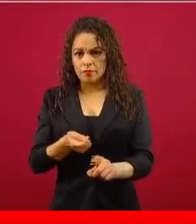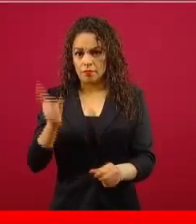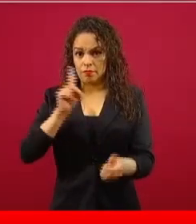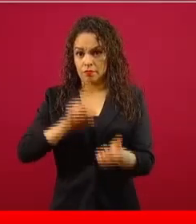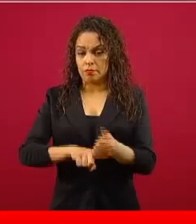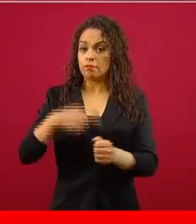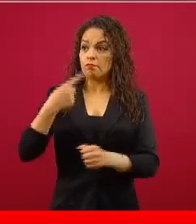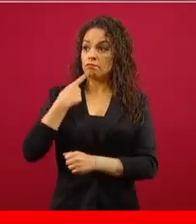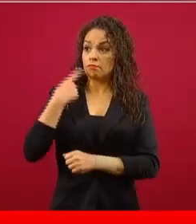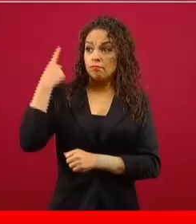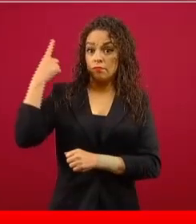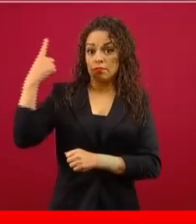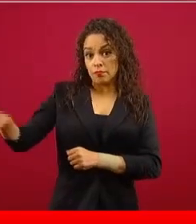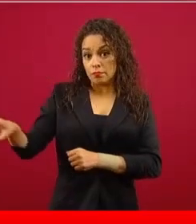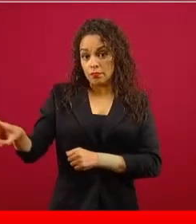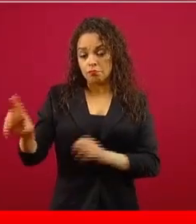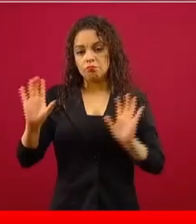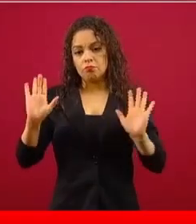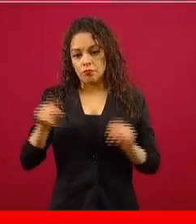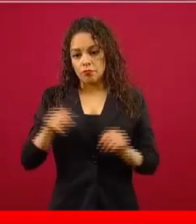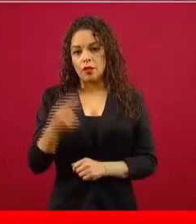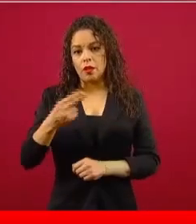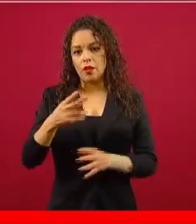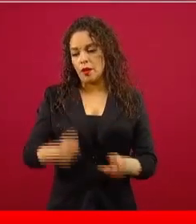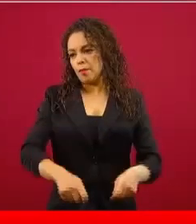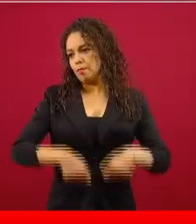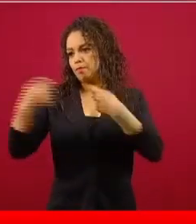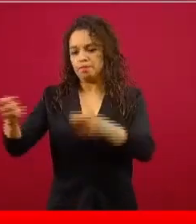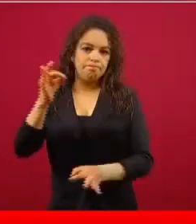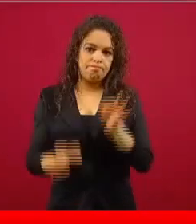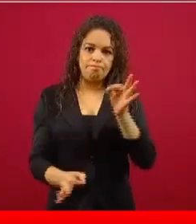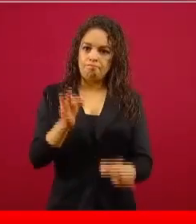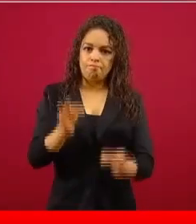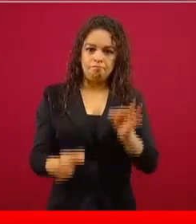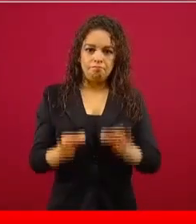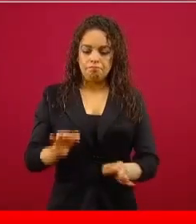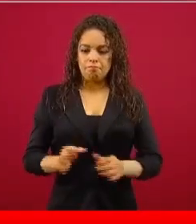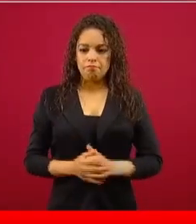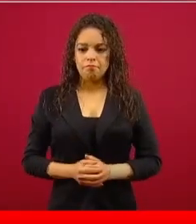da trámite. Pero si se tiene y se puede, por lo